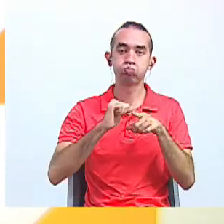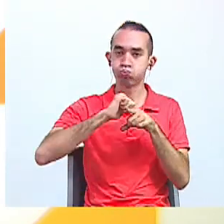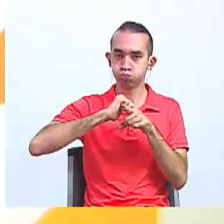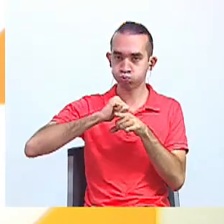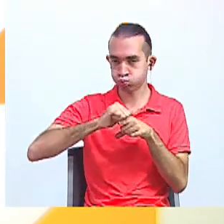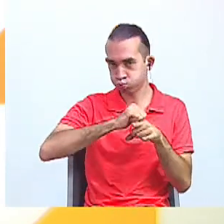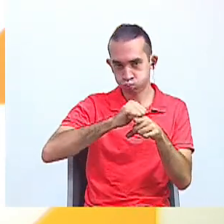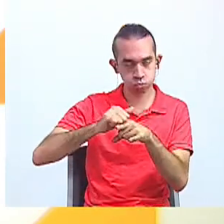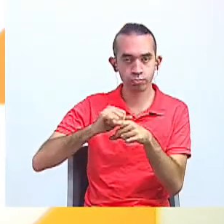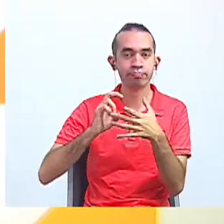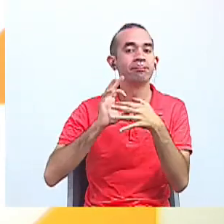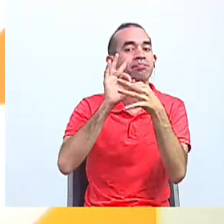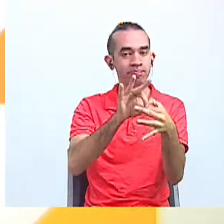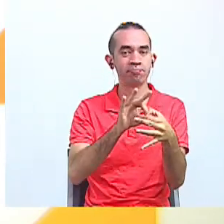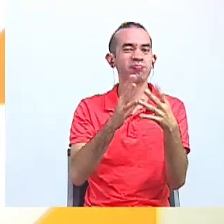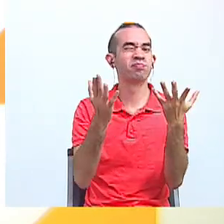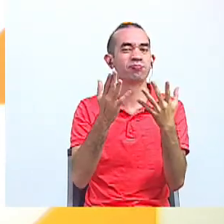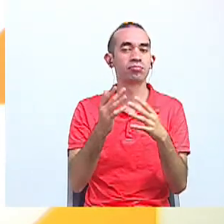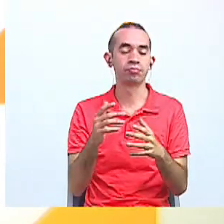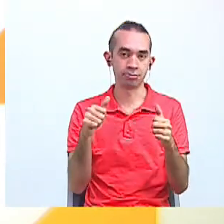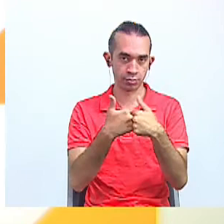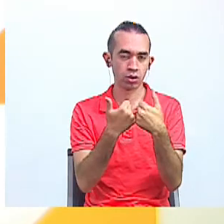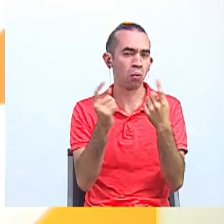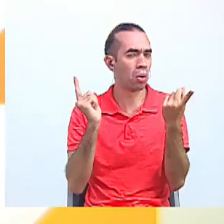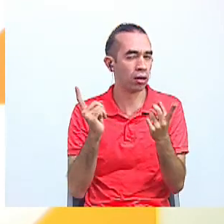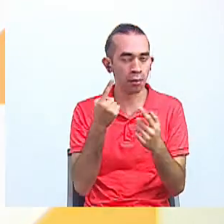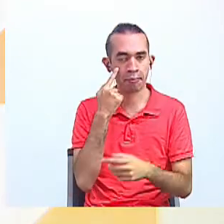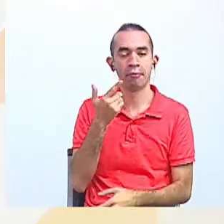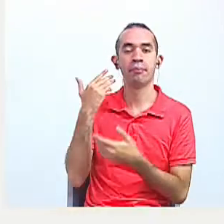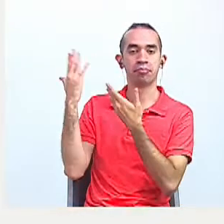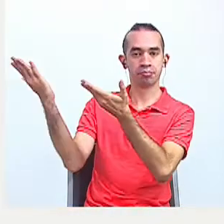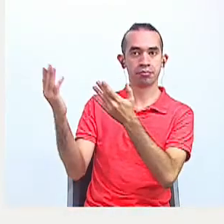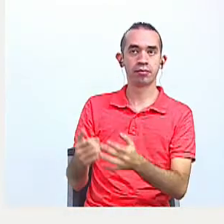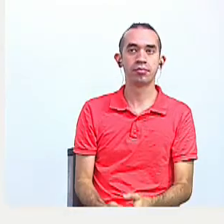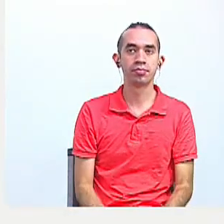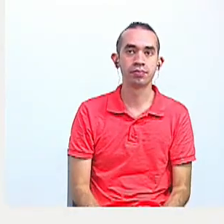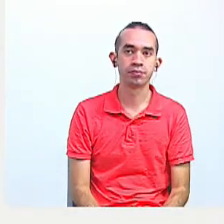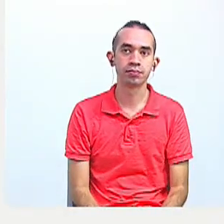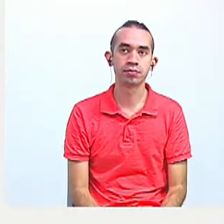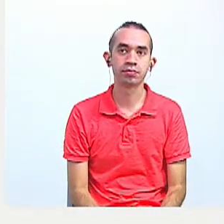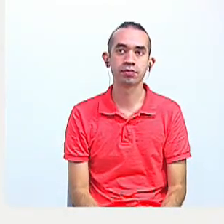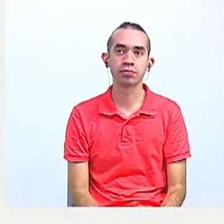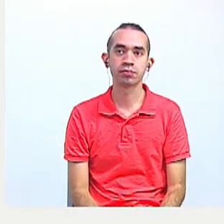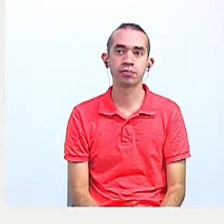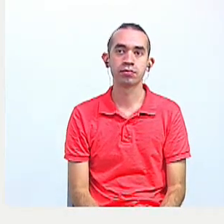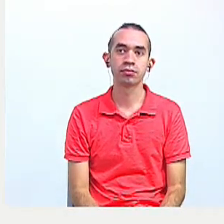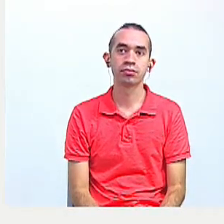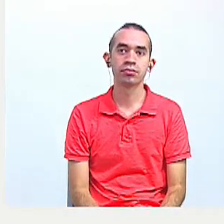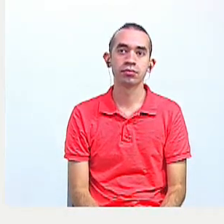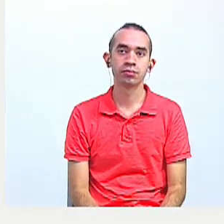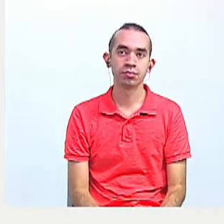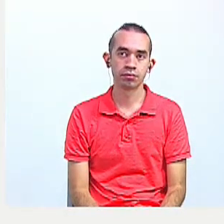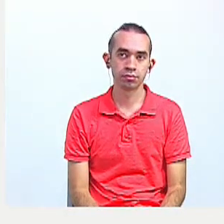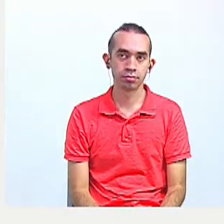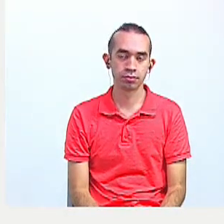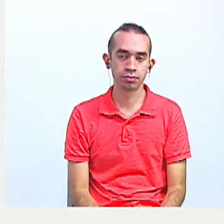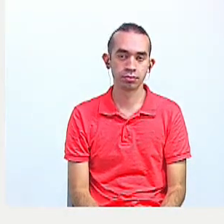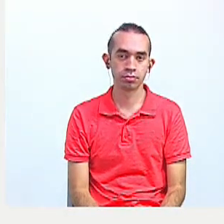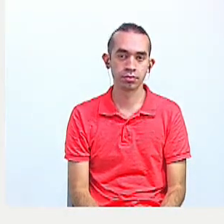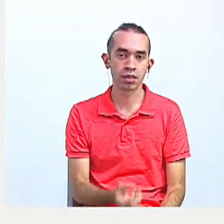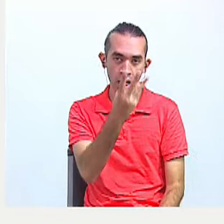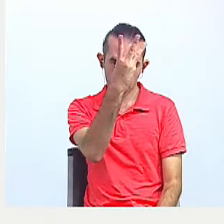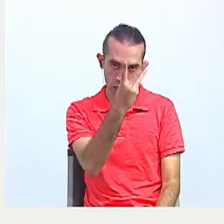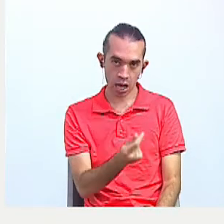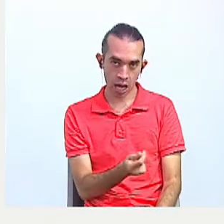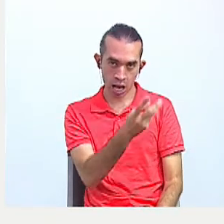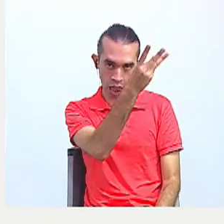ejercicios relacionados con el siguiente reto. Veámoslo. El reto dice, ¿cómo podemos